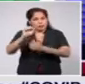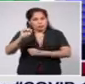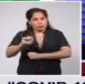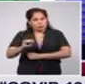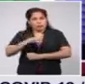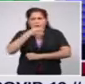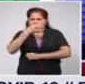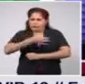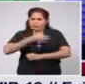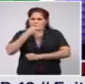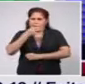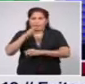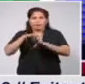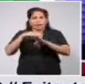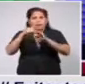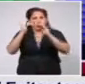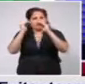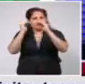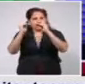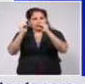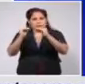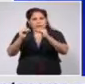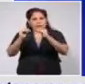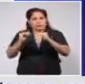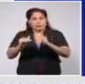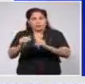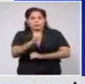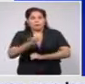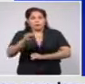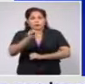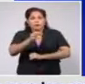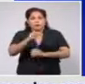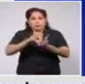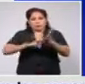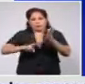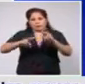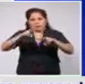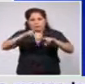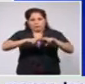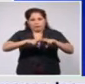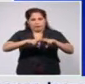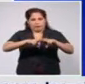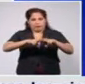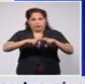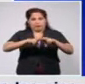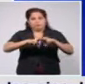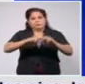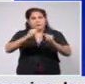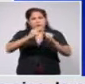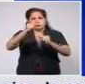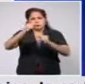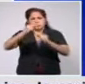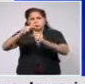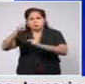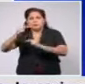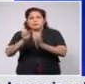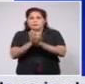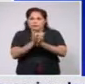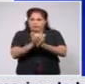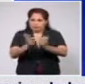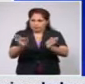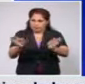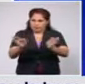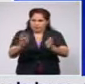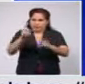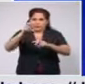ya después todos son municipios de la provincia de La Habana. En ese orden, San Miguel del Padrón,